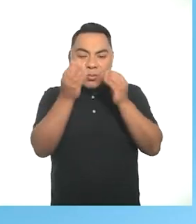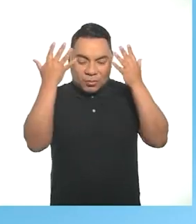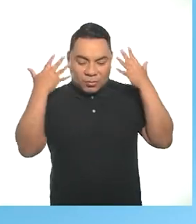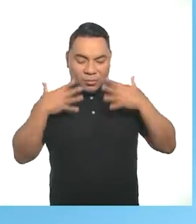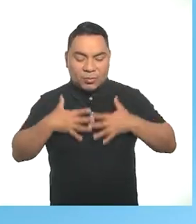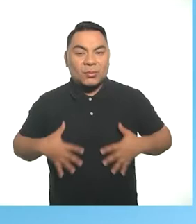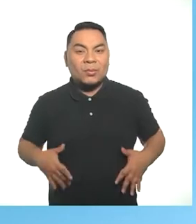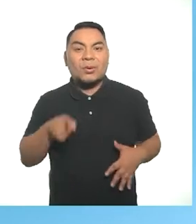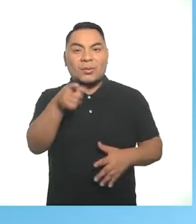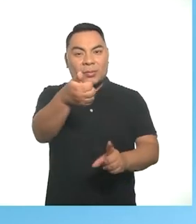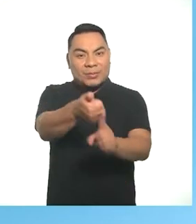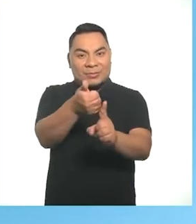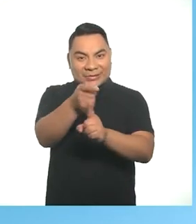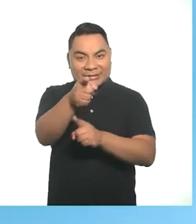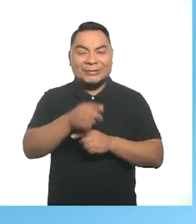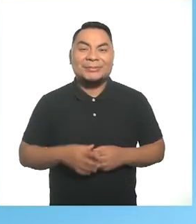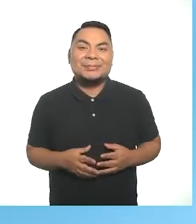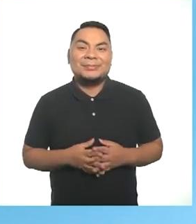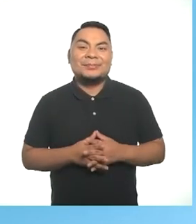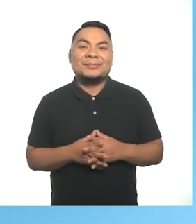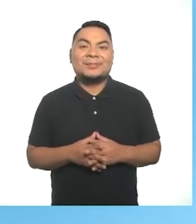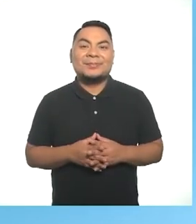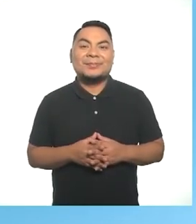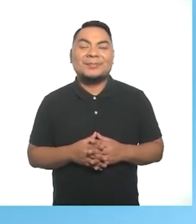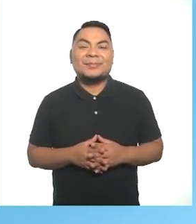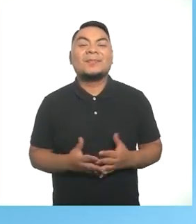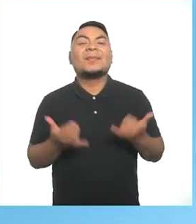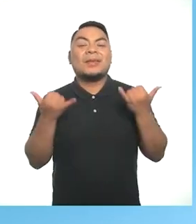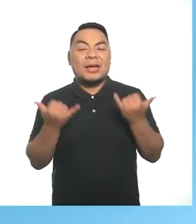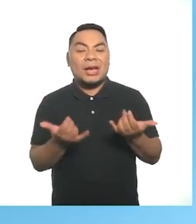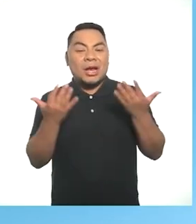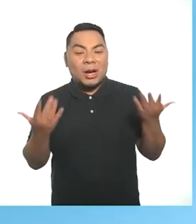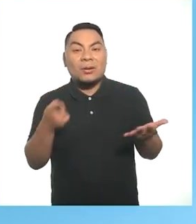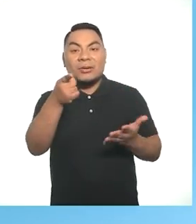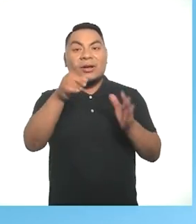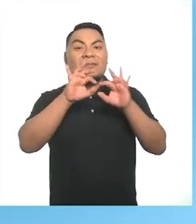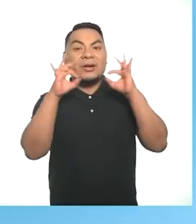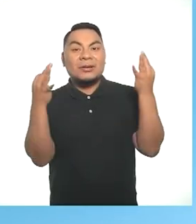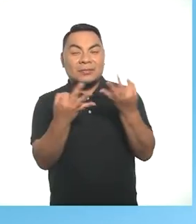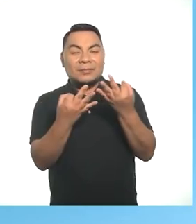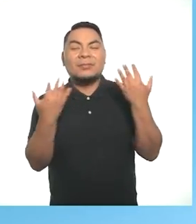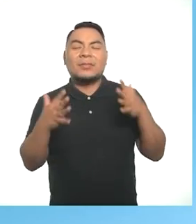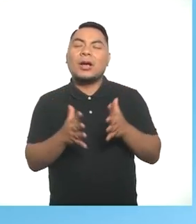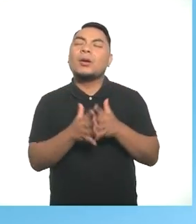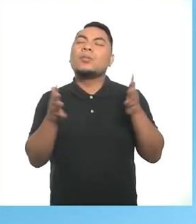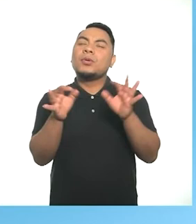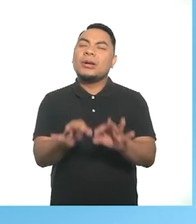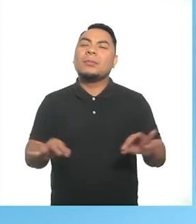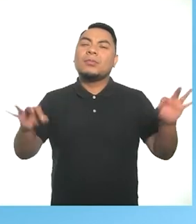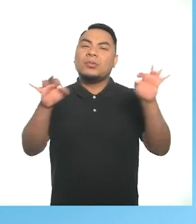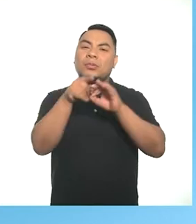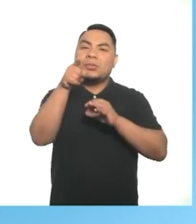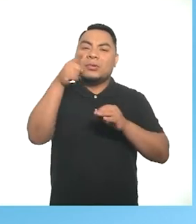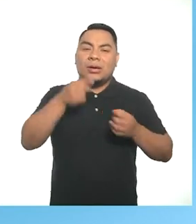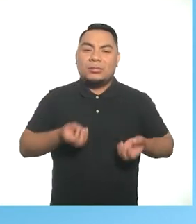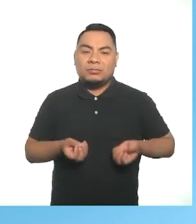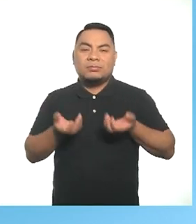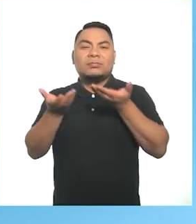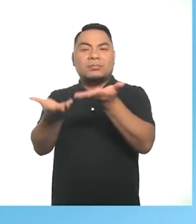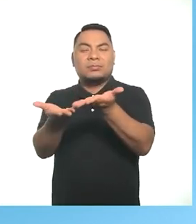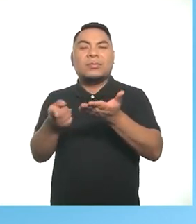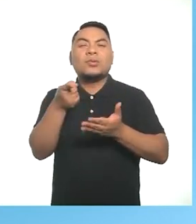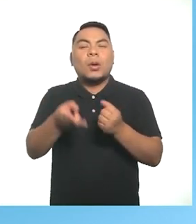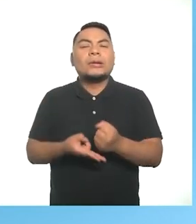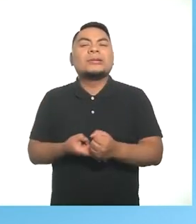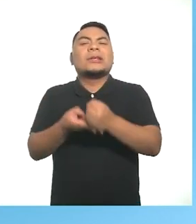o que han elaborado ustedes mismos. Ahora, familias, es muy importante que le